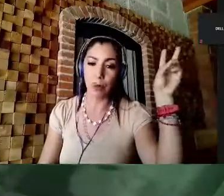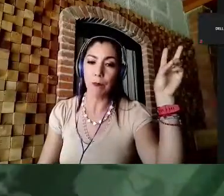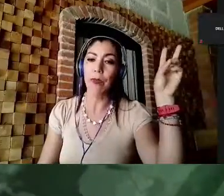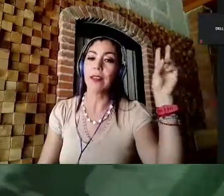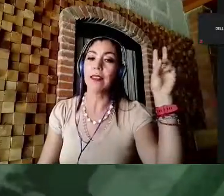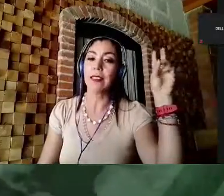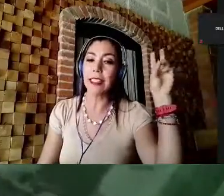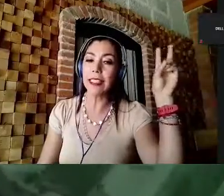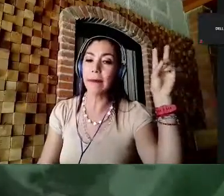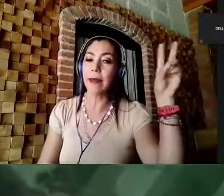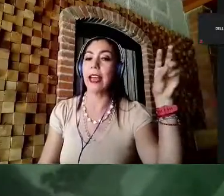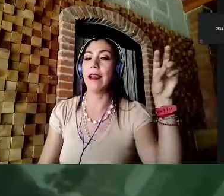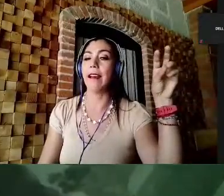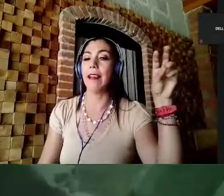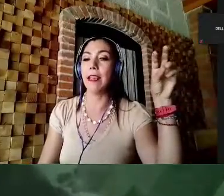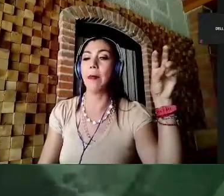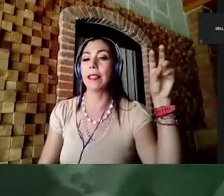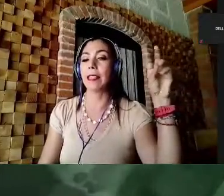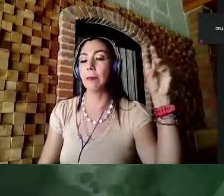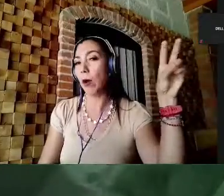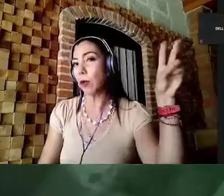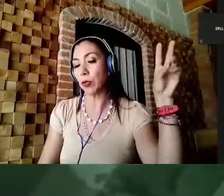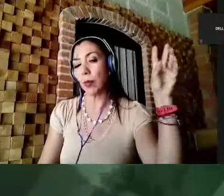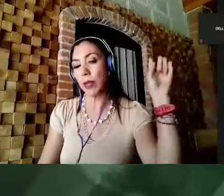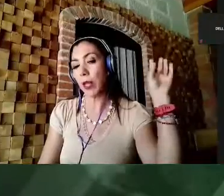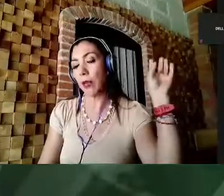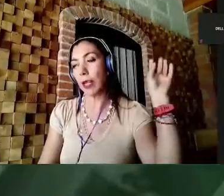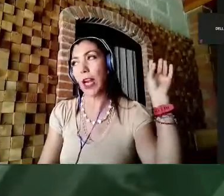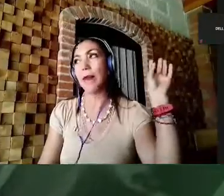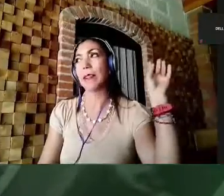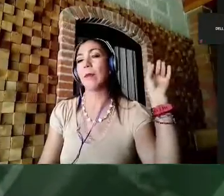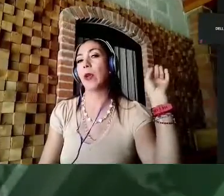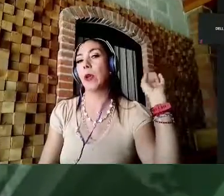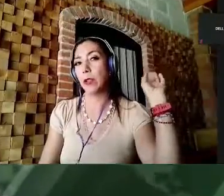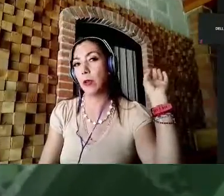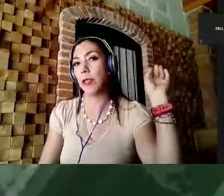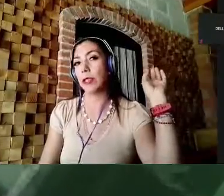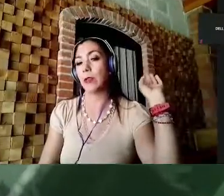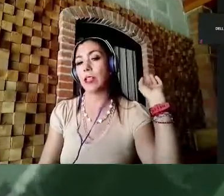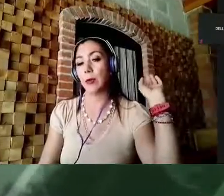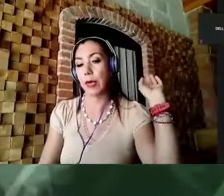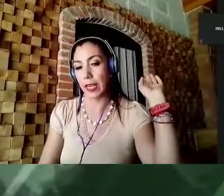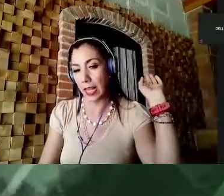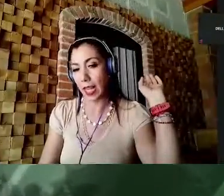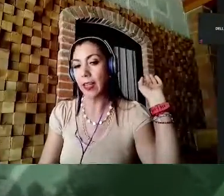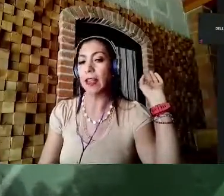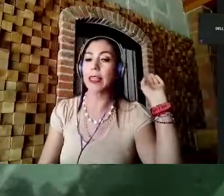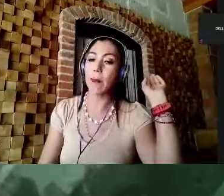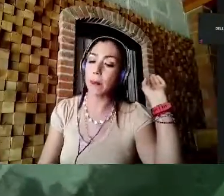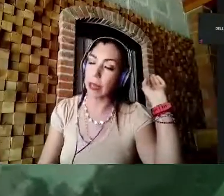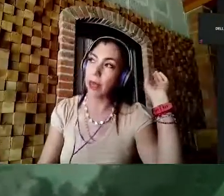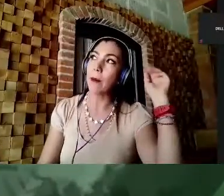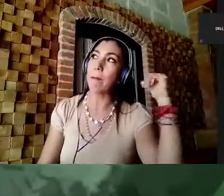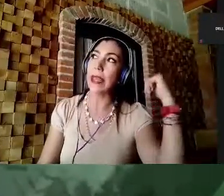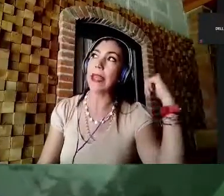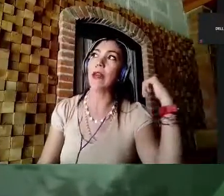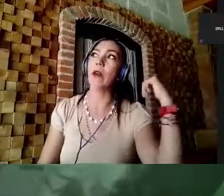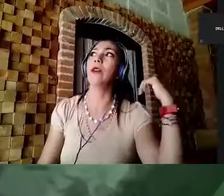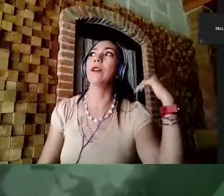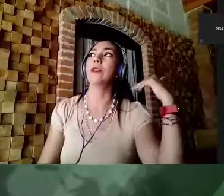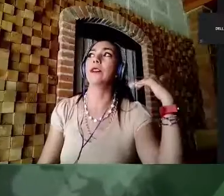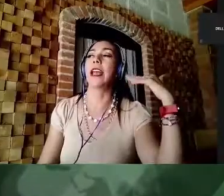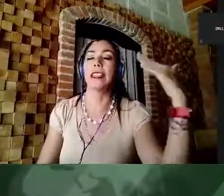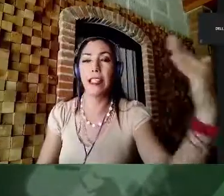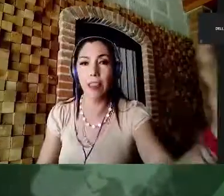Unidos sí sabía y participó, pues cometieron graves violaciones a nuestra soberanía. Y también